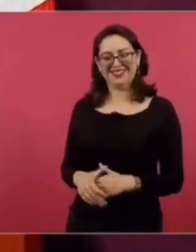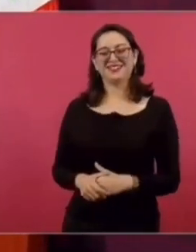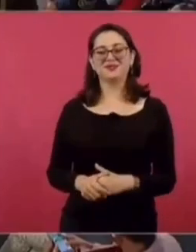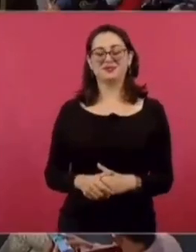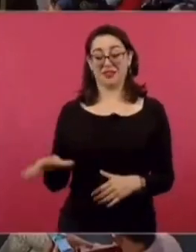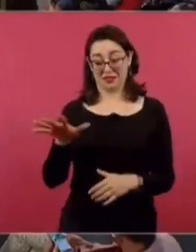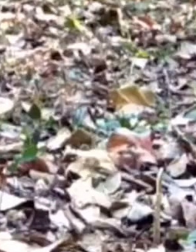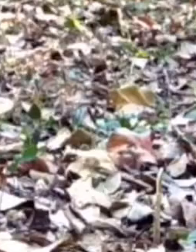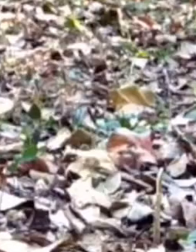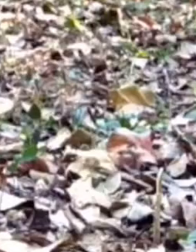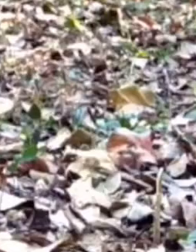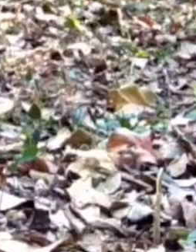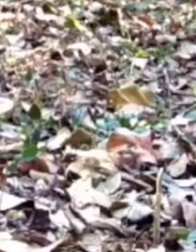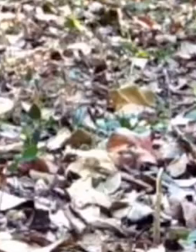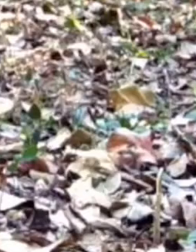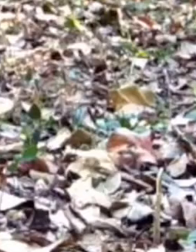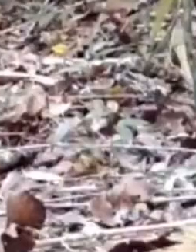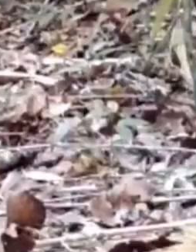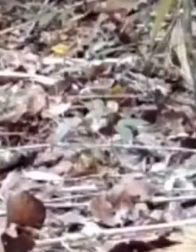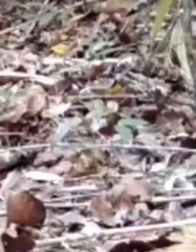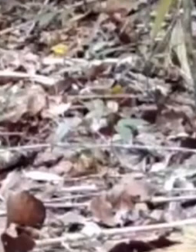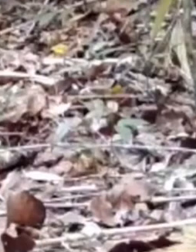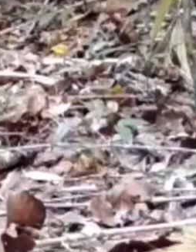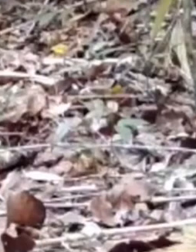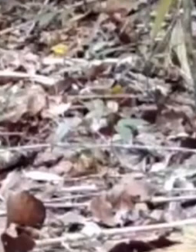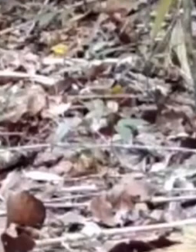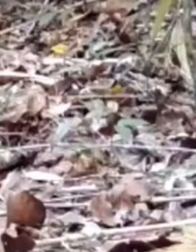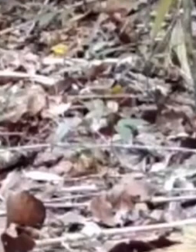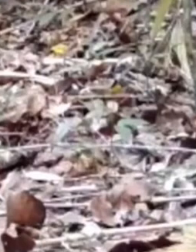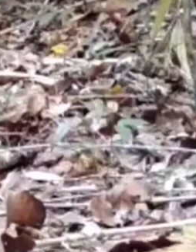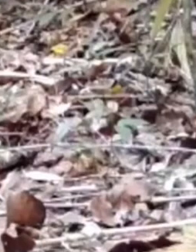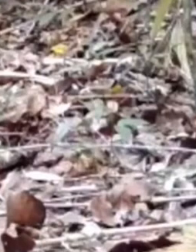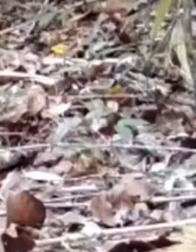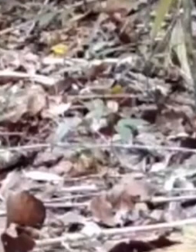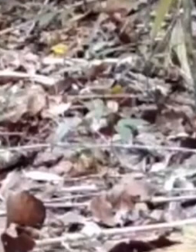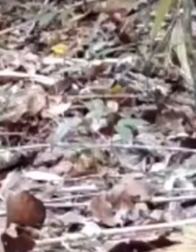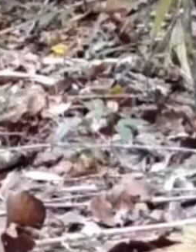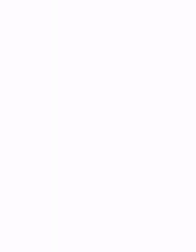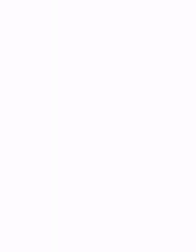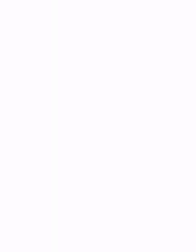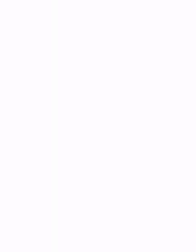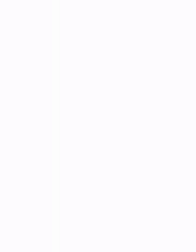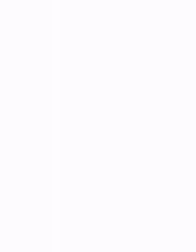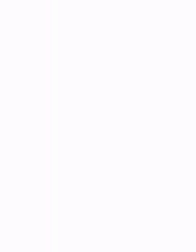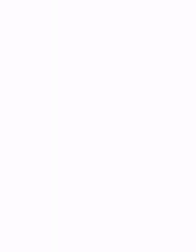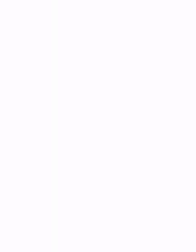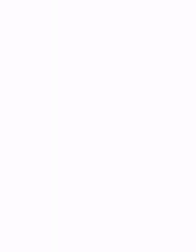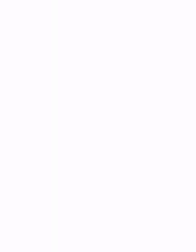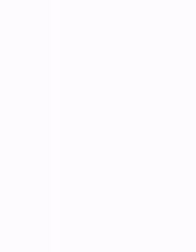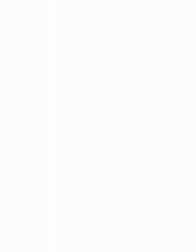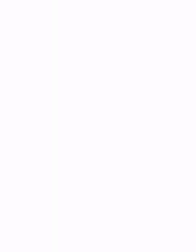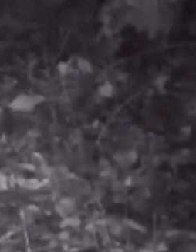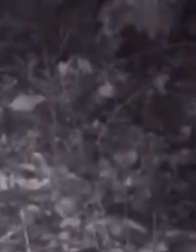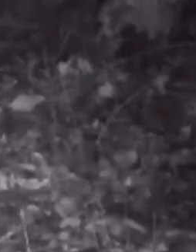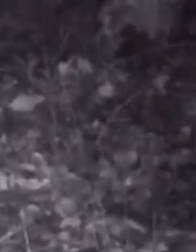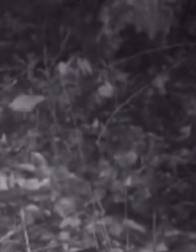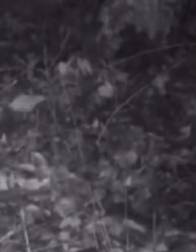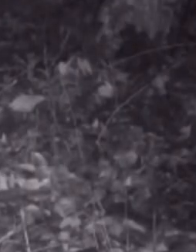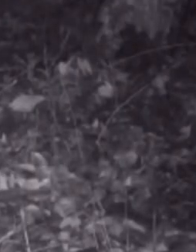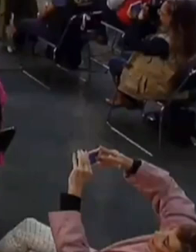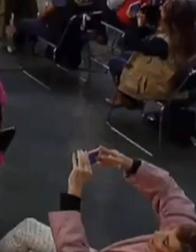creando el parque de jaguar. Pero van a ver, se ve. Que es macho. Este, mira. Un